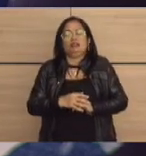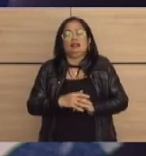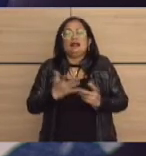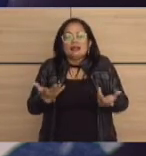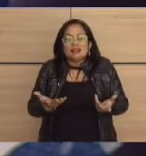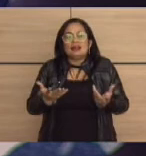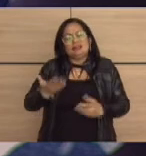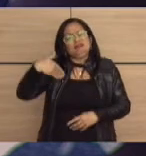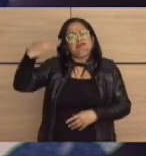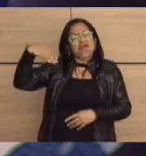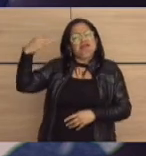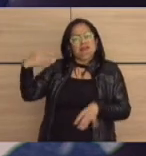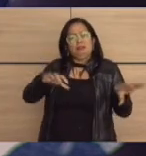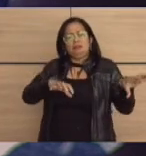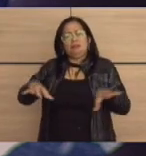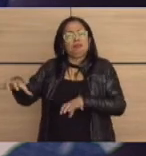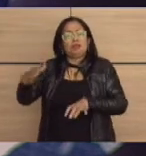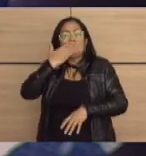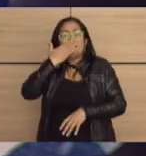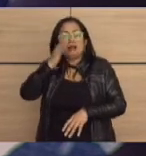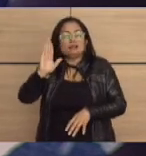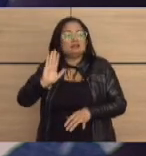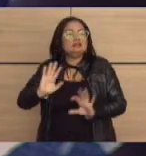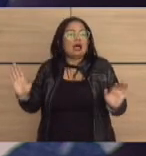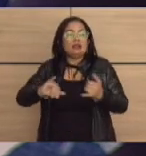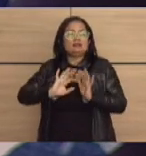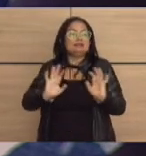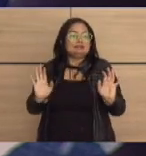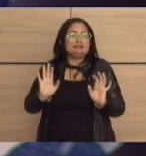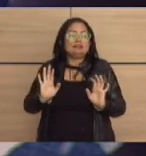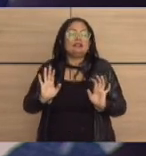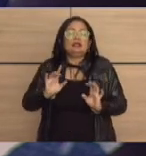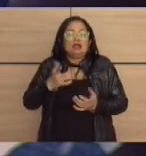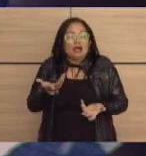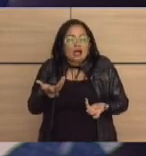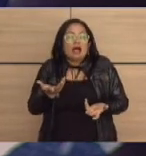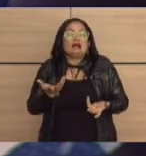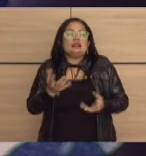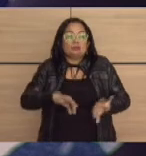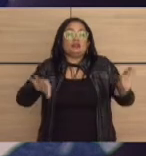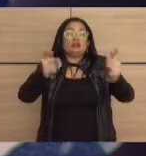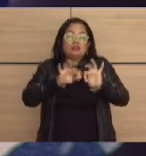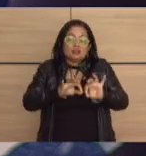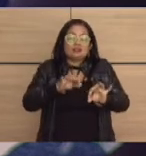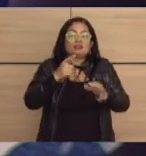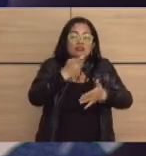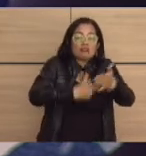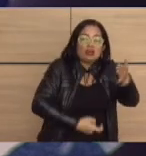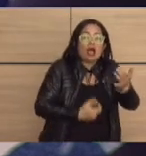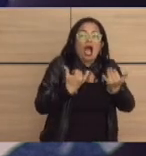lo que ocurrió, ocurrió, y ya no hay manera de impedirlo, pero es que lo que hay que corregir hoy no